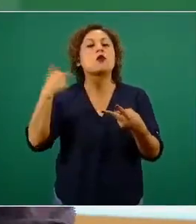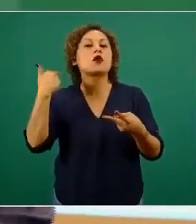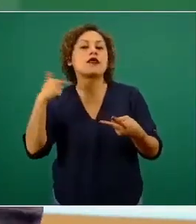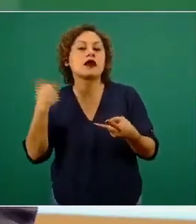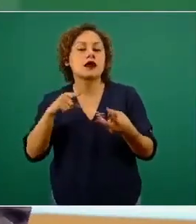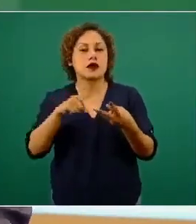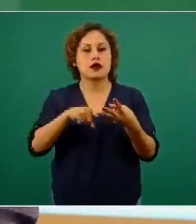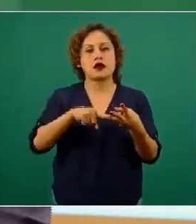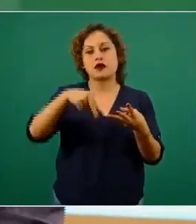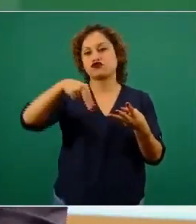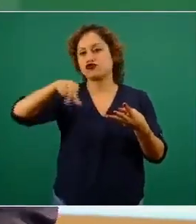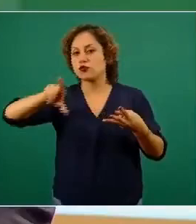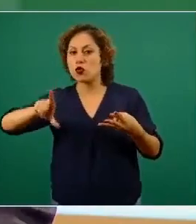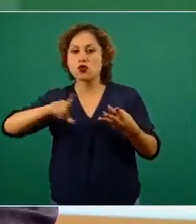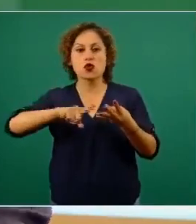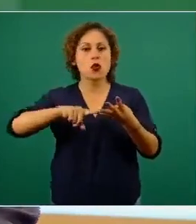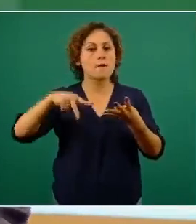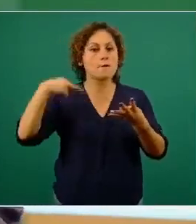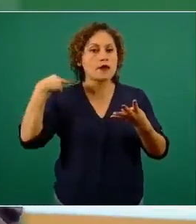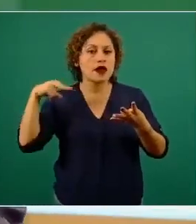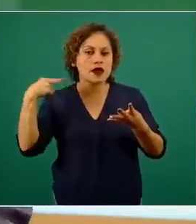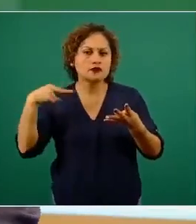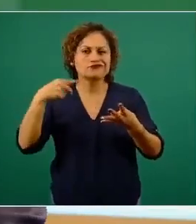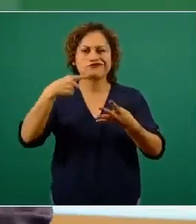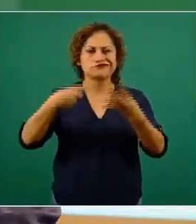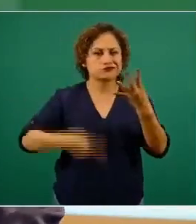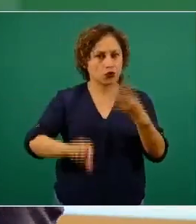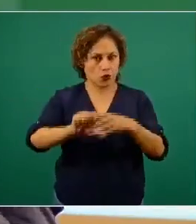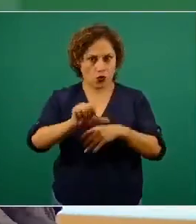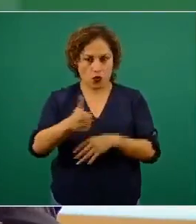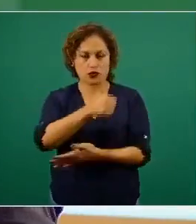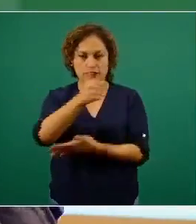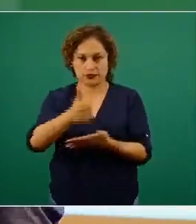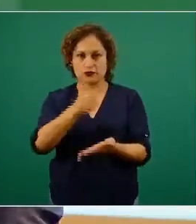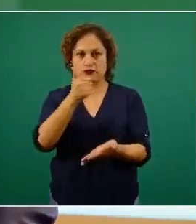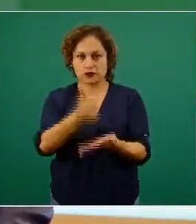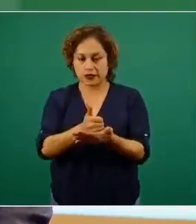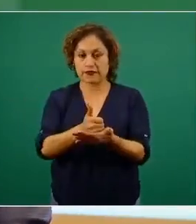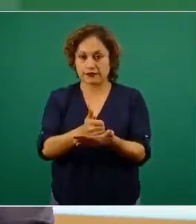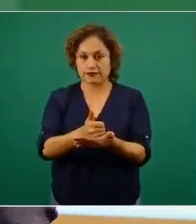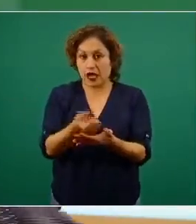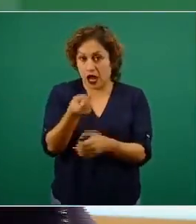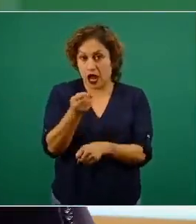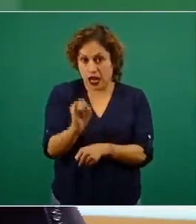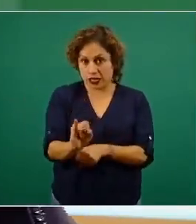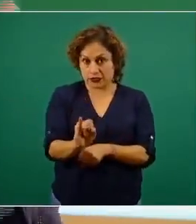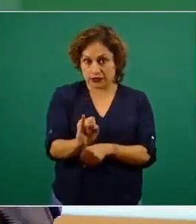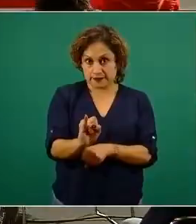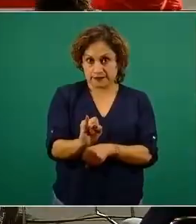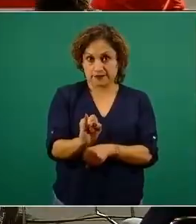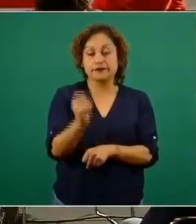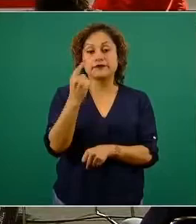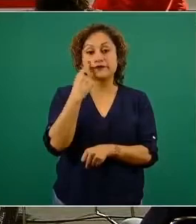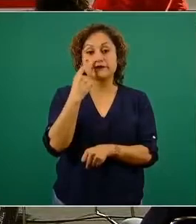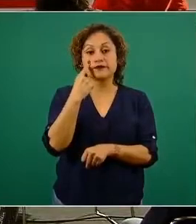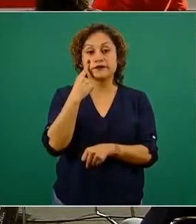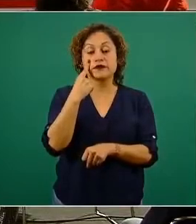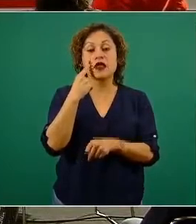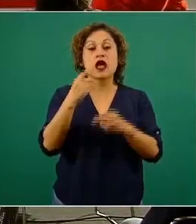León y otras, Veracruz, varias otras. Entonces lo vamos a hacer en esa secuencia. Vamos a empezar de la periferia al